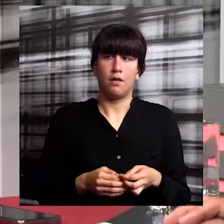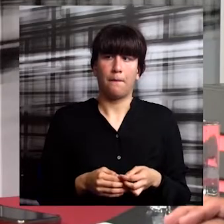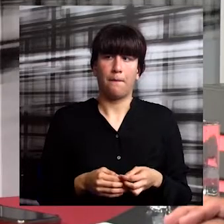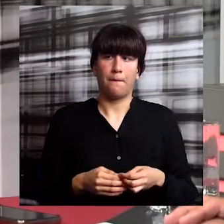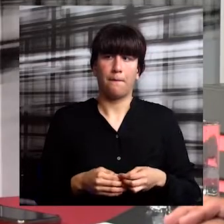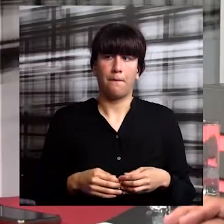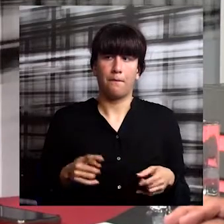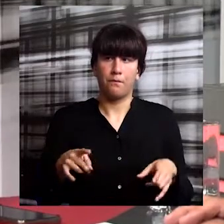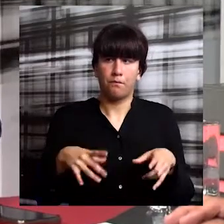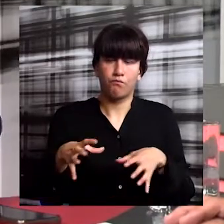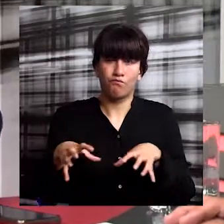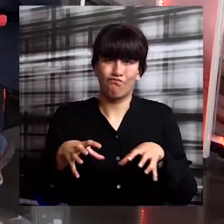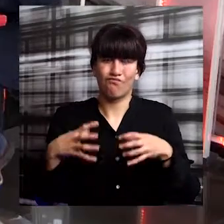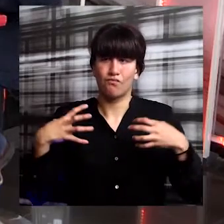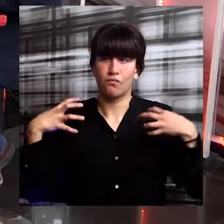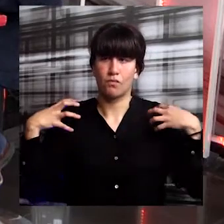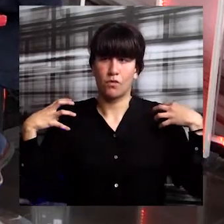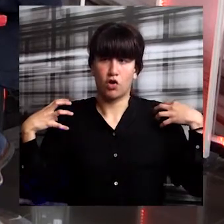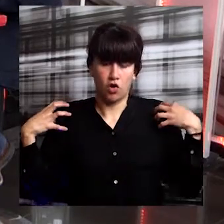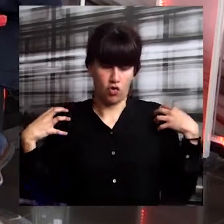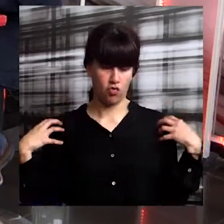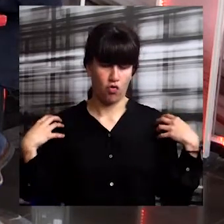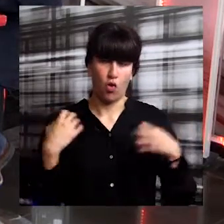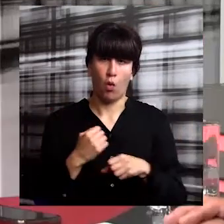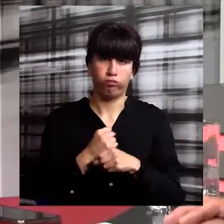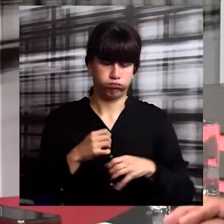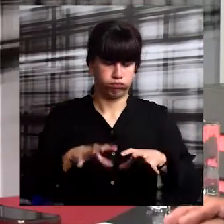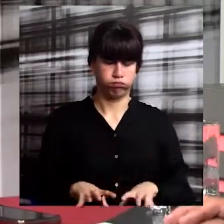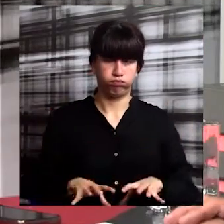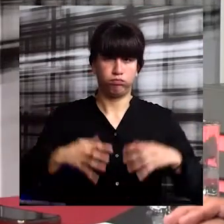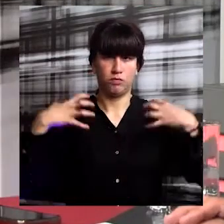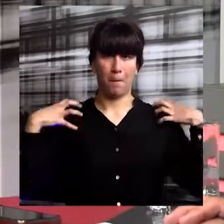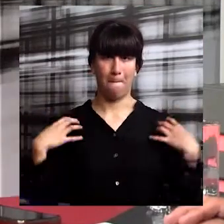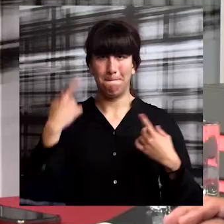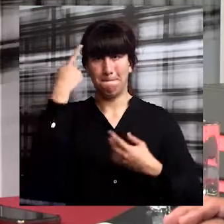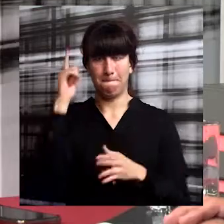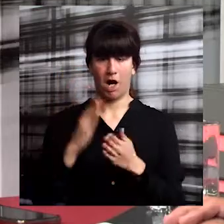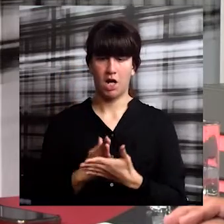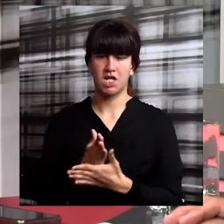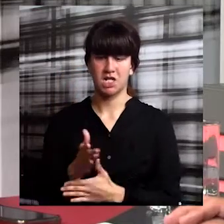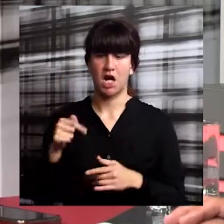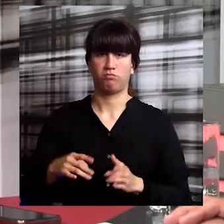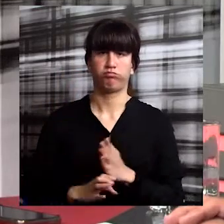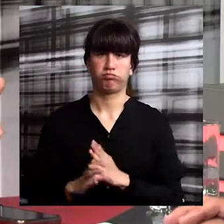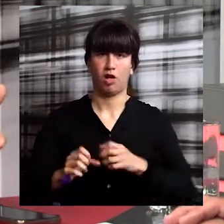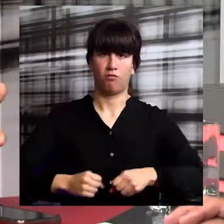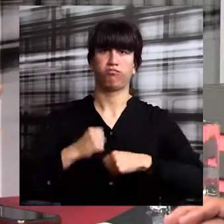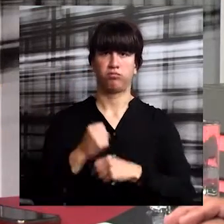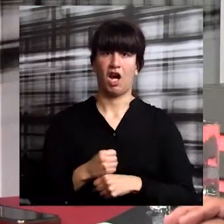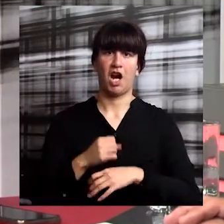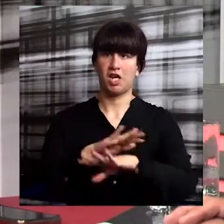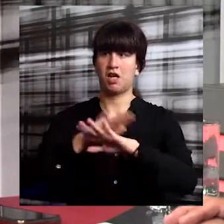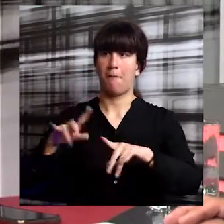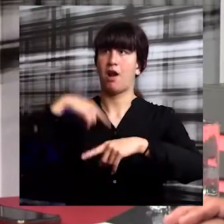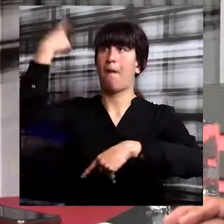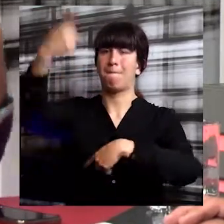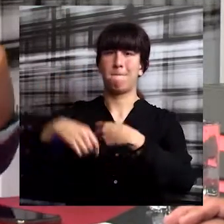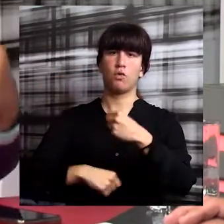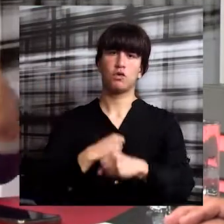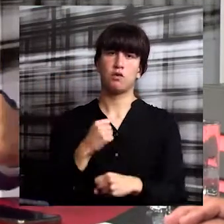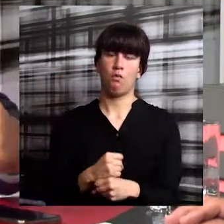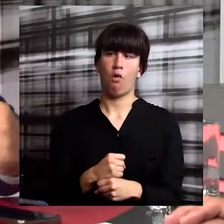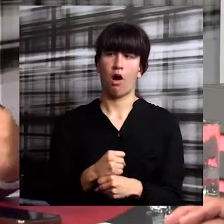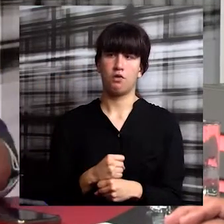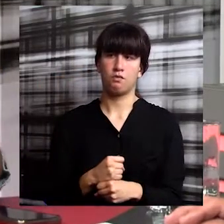todos los caballitos puestos en el lugar de partida para iniciar esta carrera que va a terminar el próximo año. No obstante,